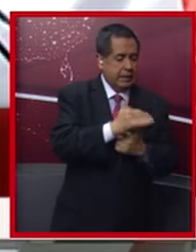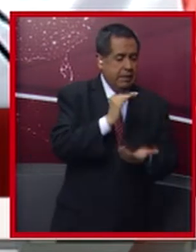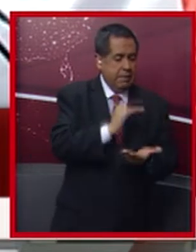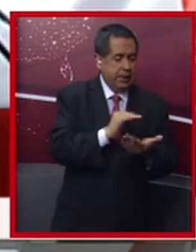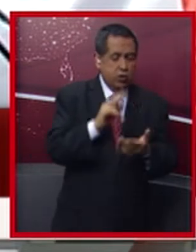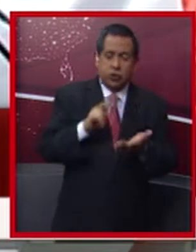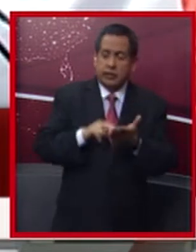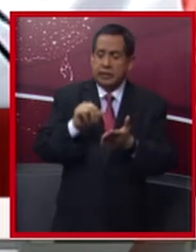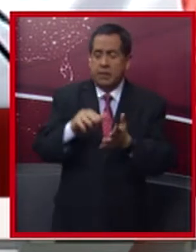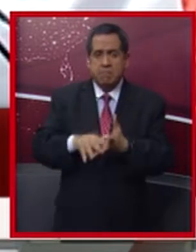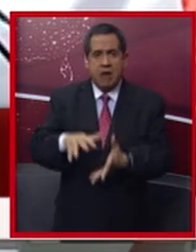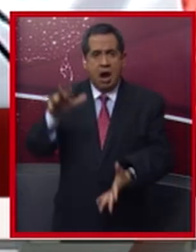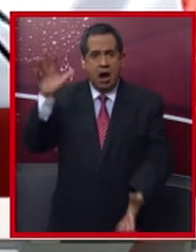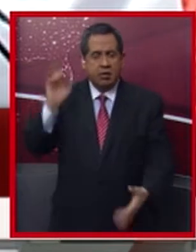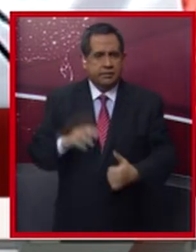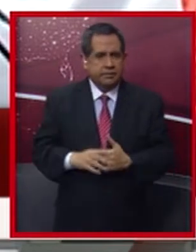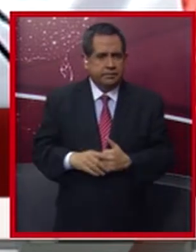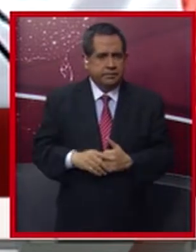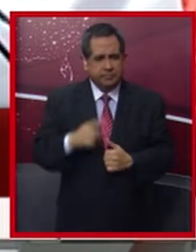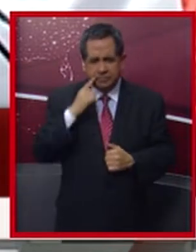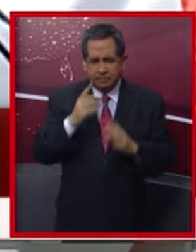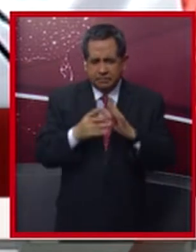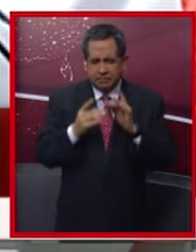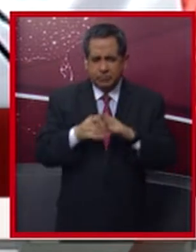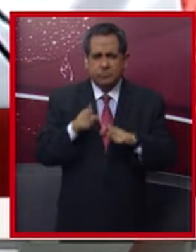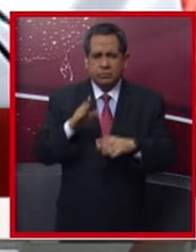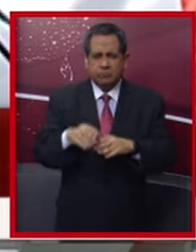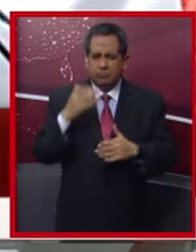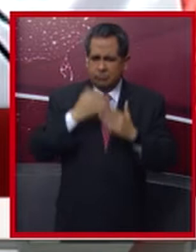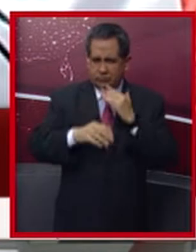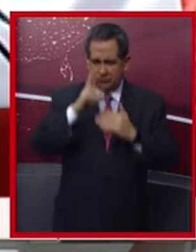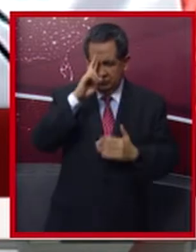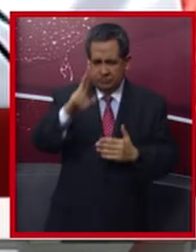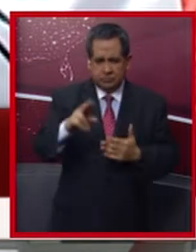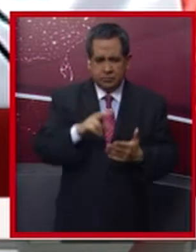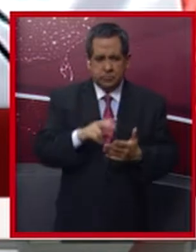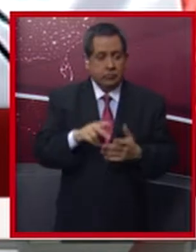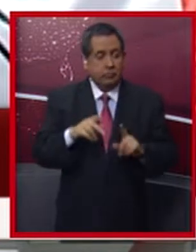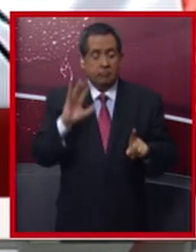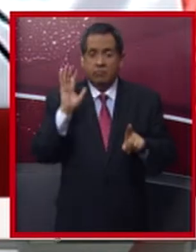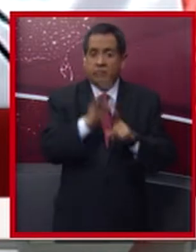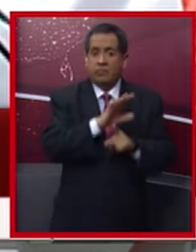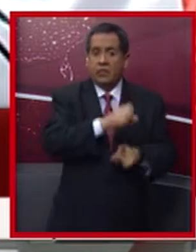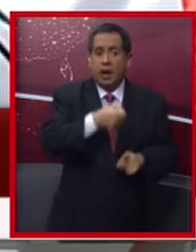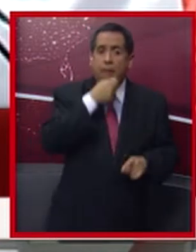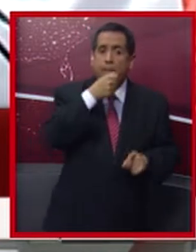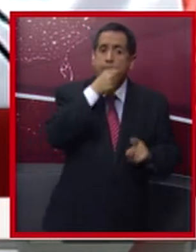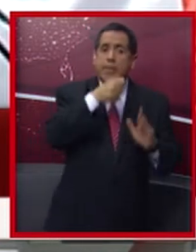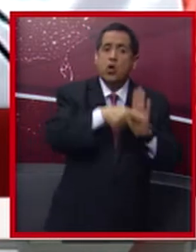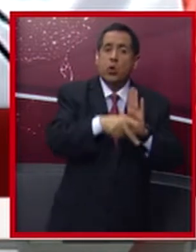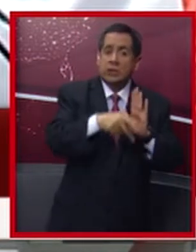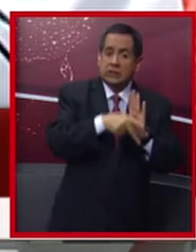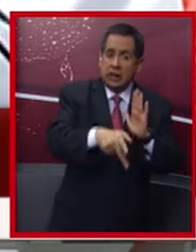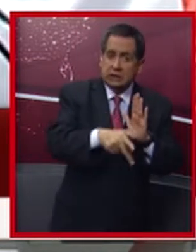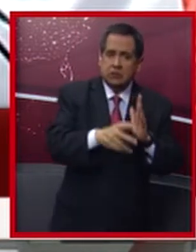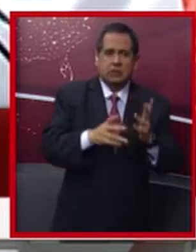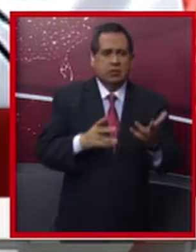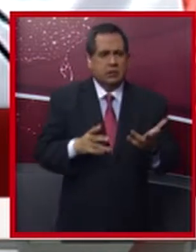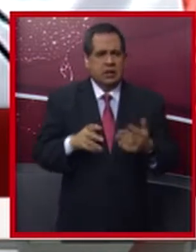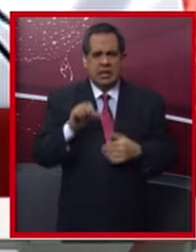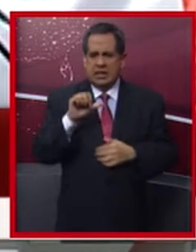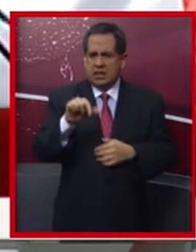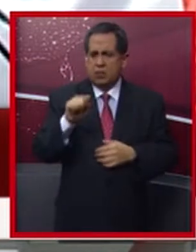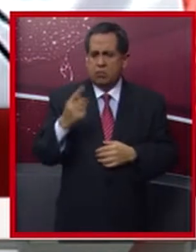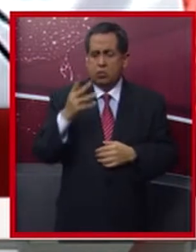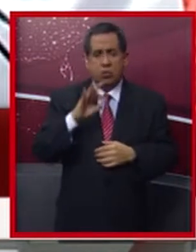igual forma, los asuntos relativos a presuntas violaciones de periodistas se incrementaron de